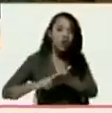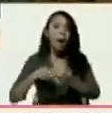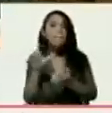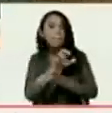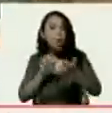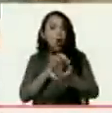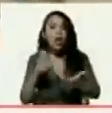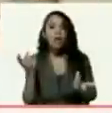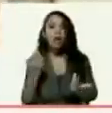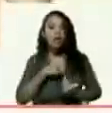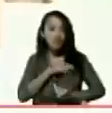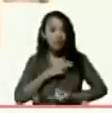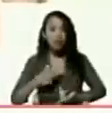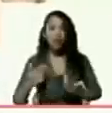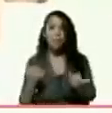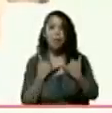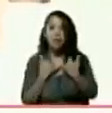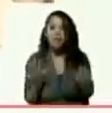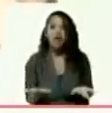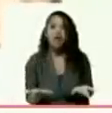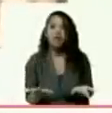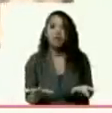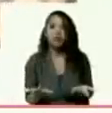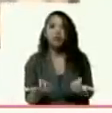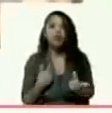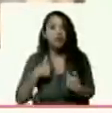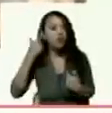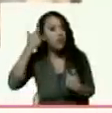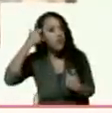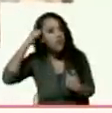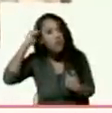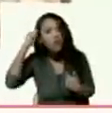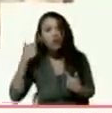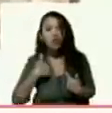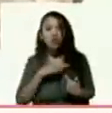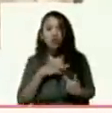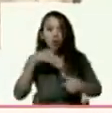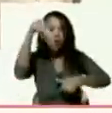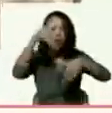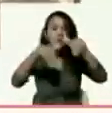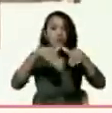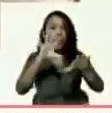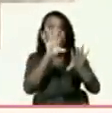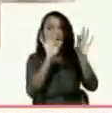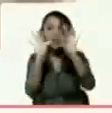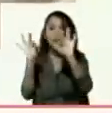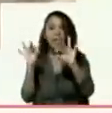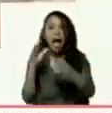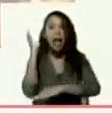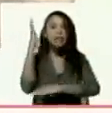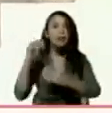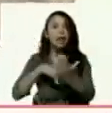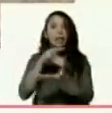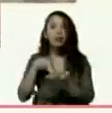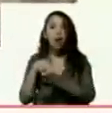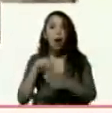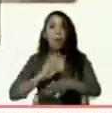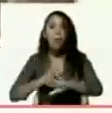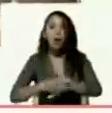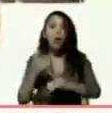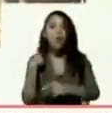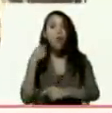atenderlos. Y nosotros, recuerde, Luis, que nosotros fuimos electos a la Asamblea Nacional por un pueblo y nosotros